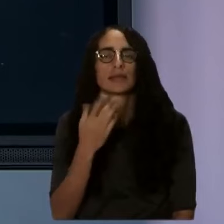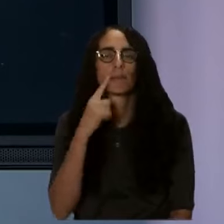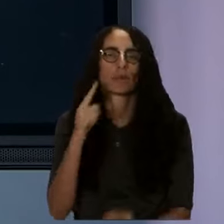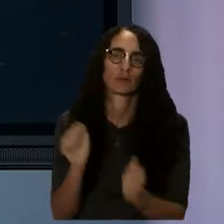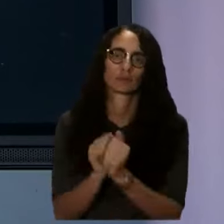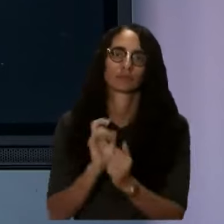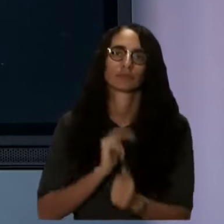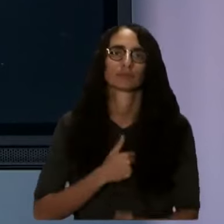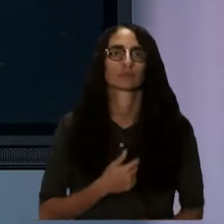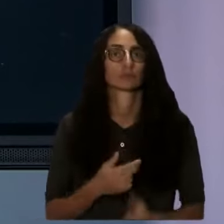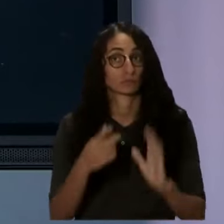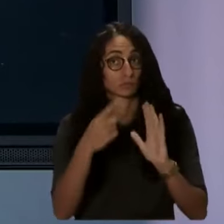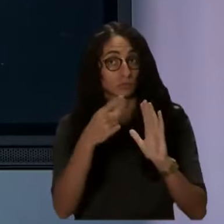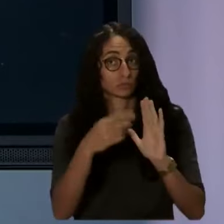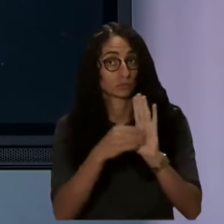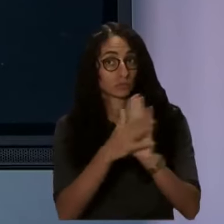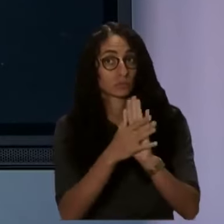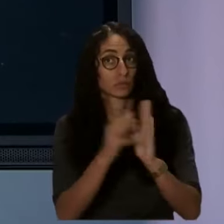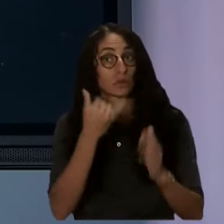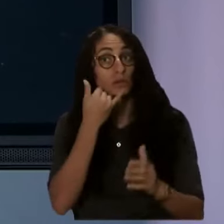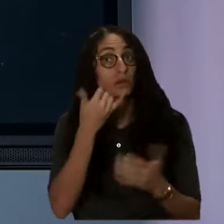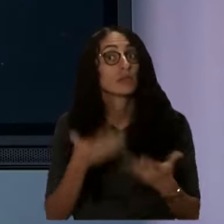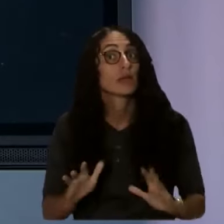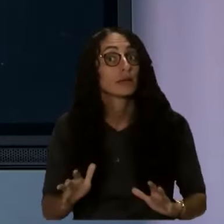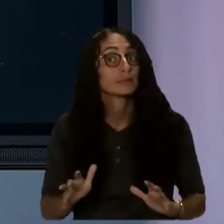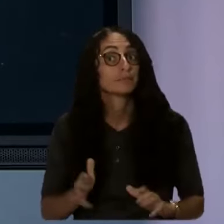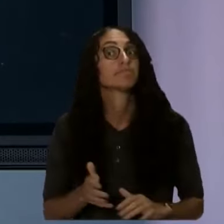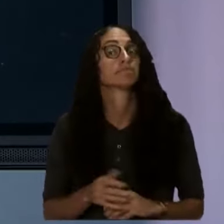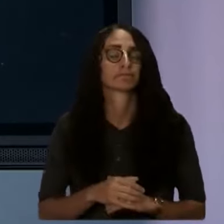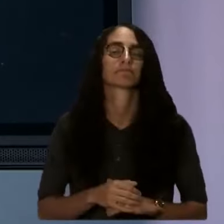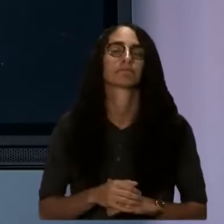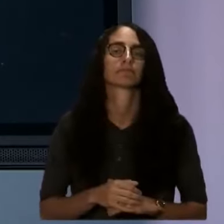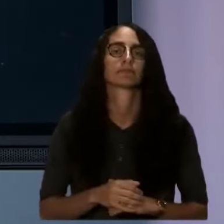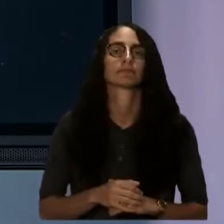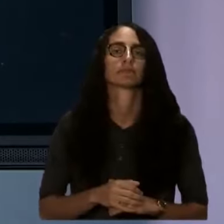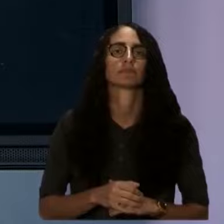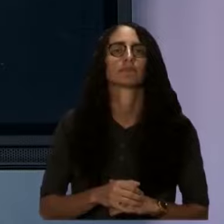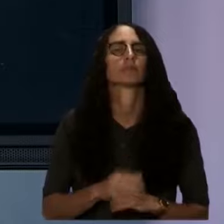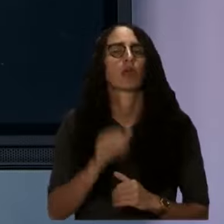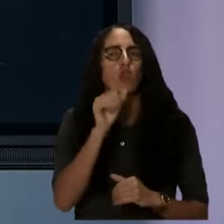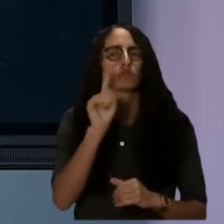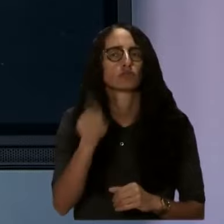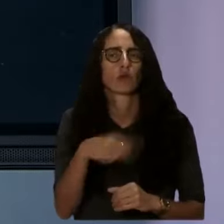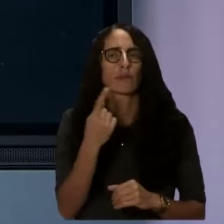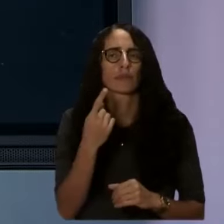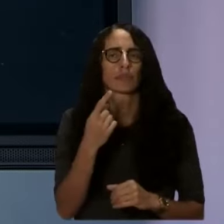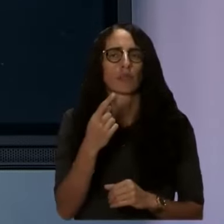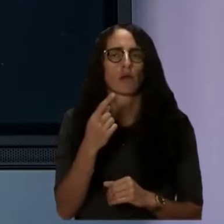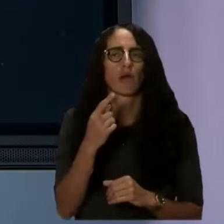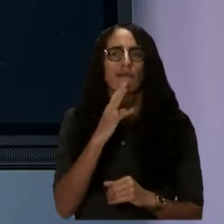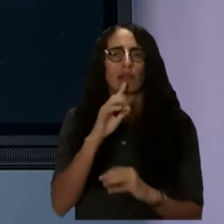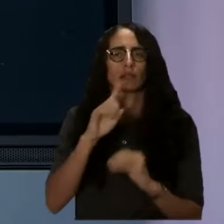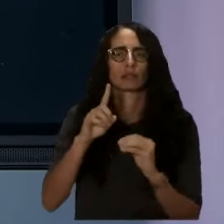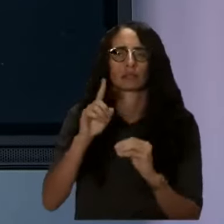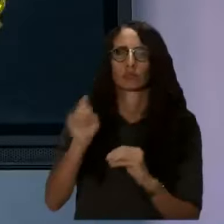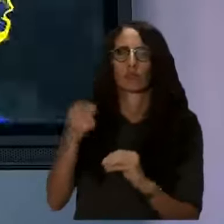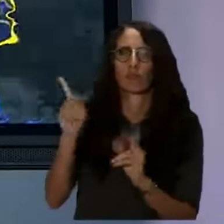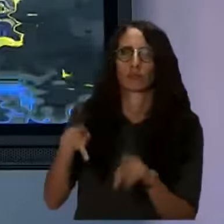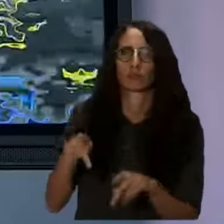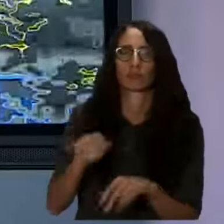estamos ahí caballero anotaron los números telefónicos verdad del negociado de la policía de Puerto Rico ya lo sabe Pero no solamente vamos a estar hablando de este individuo sino que este